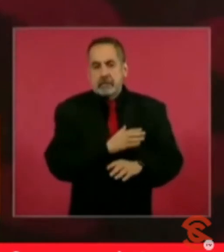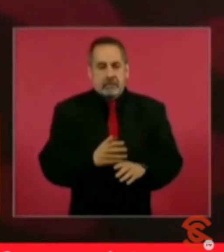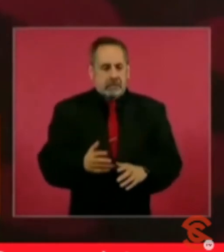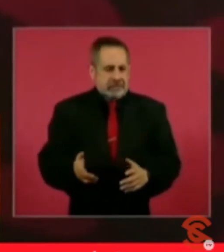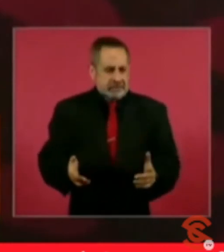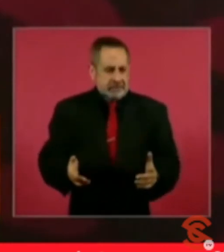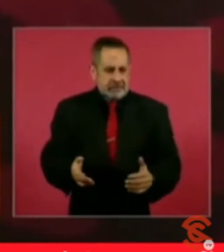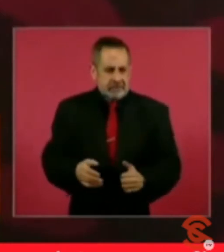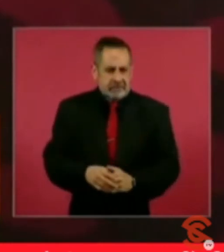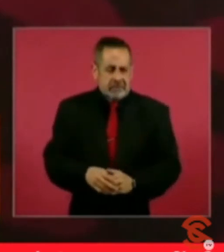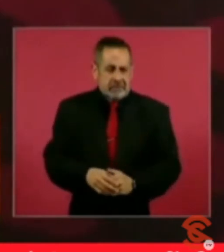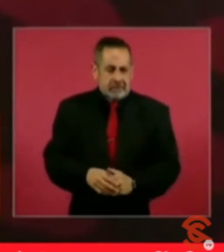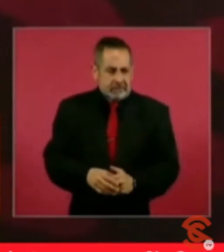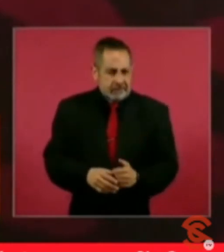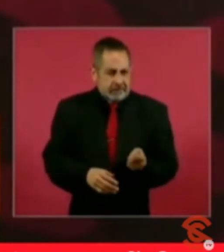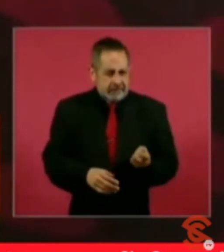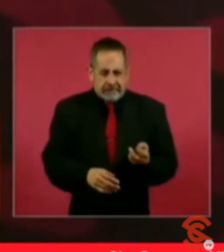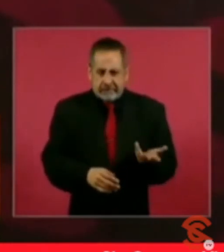al asunto.